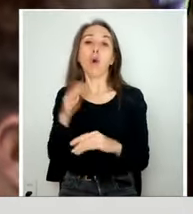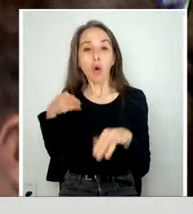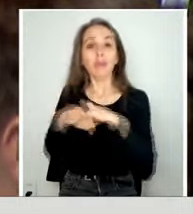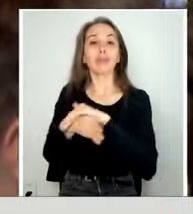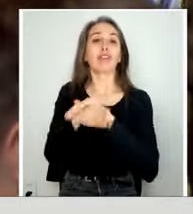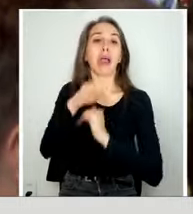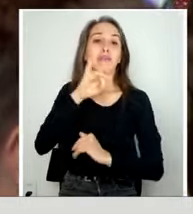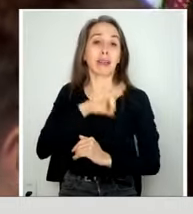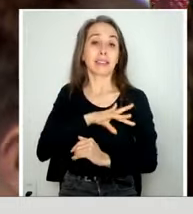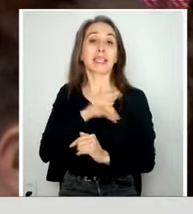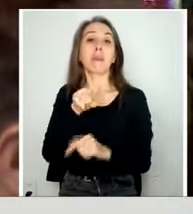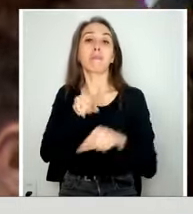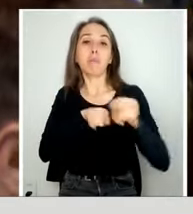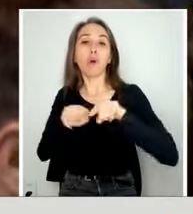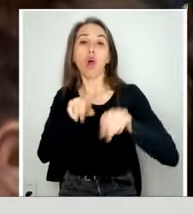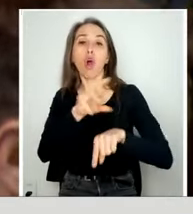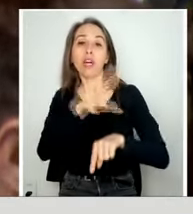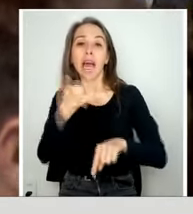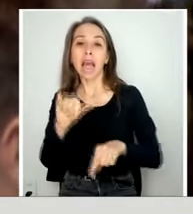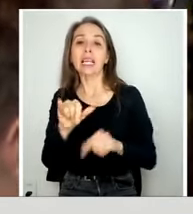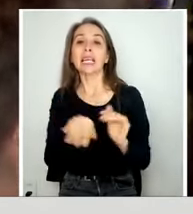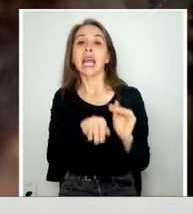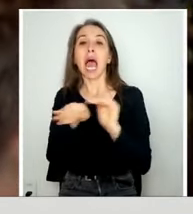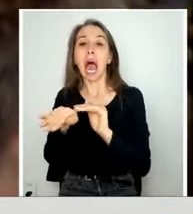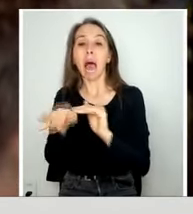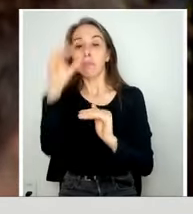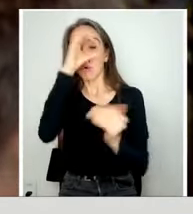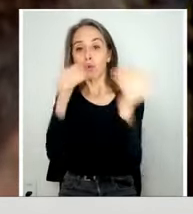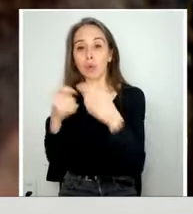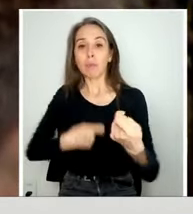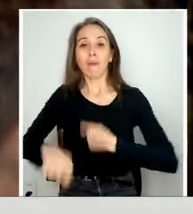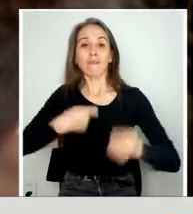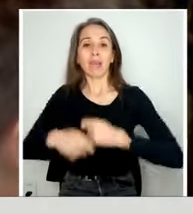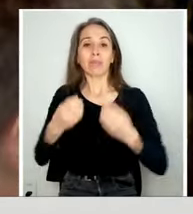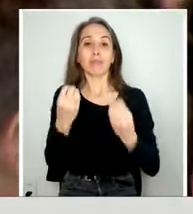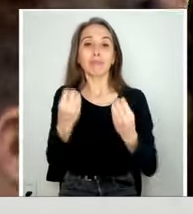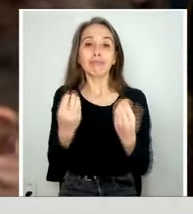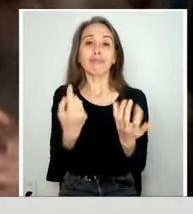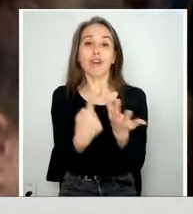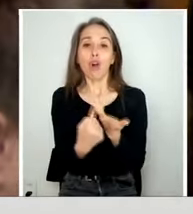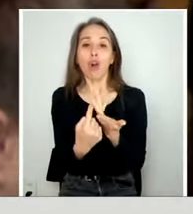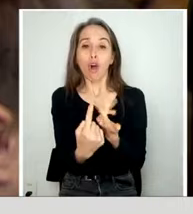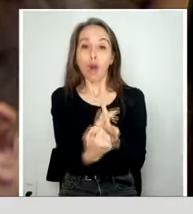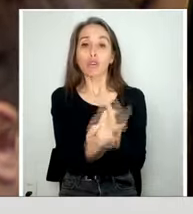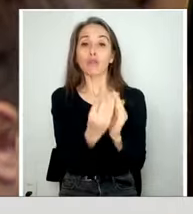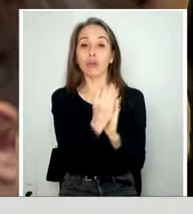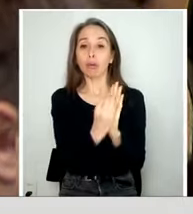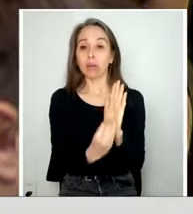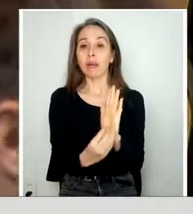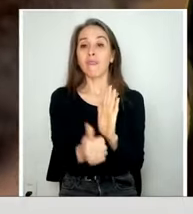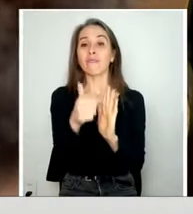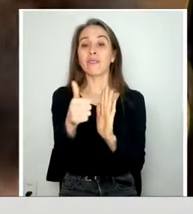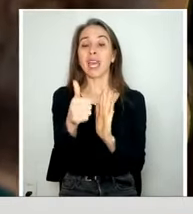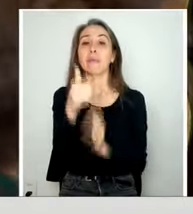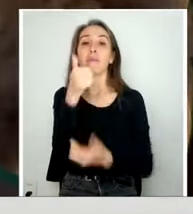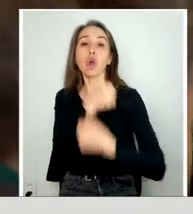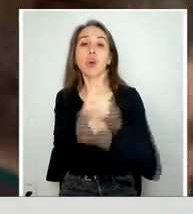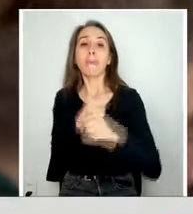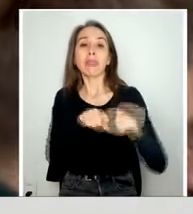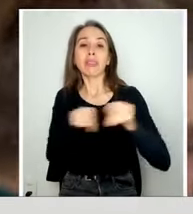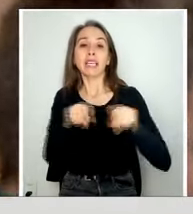de apoyo cierto al turismo al comercio y otros acompaña de muy buena manera especialmente en estos momentos